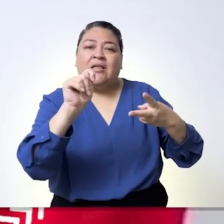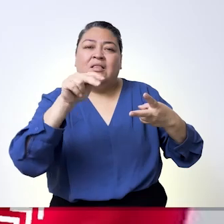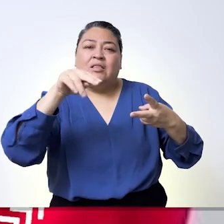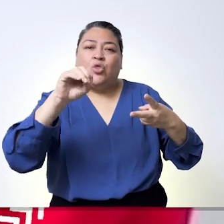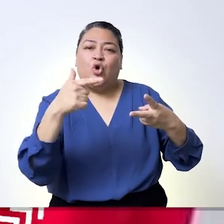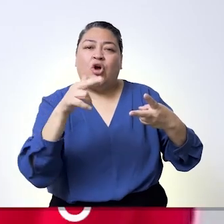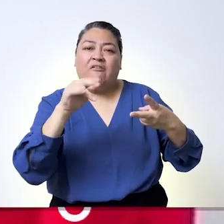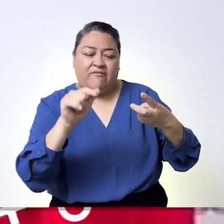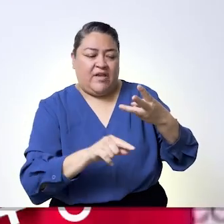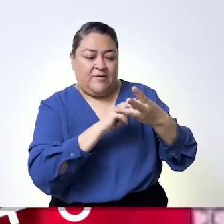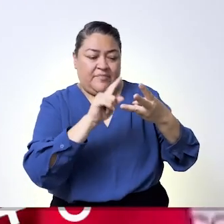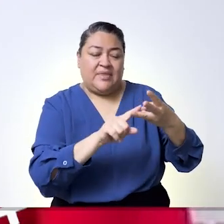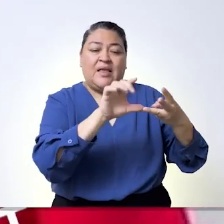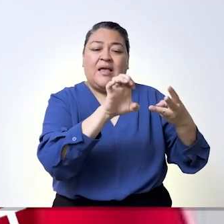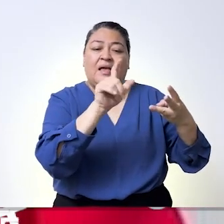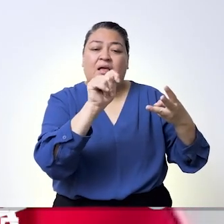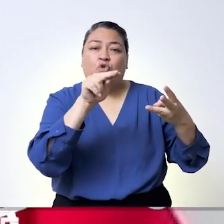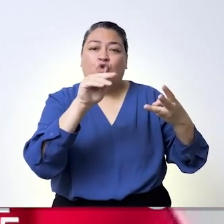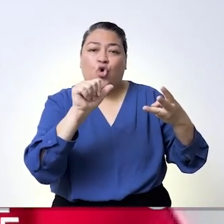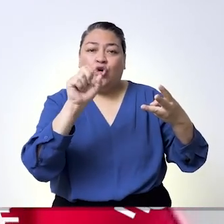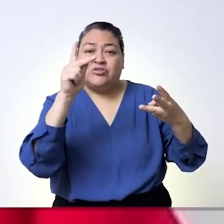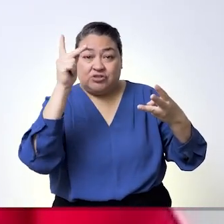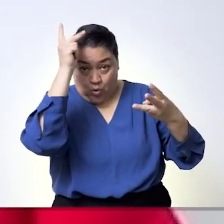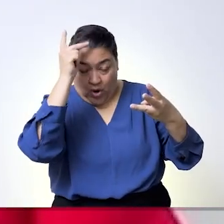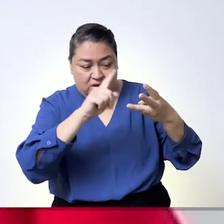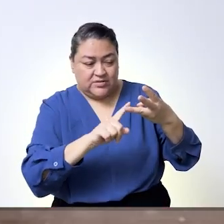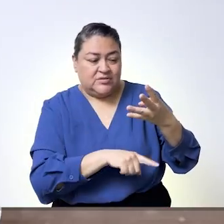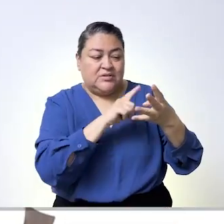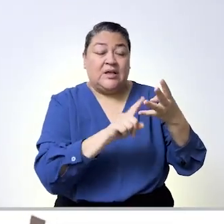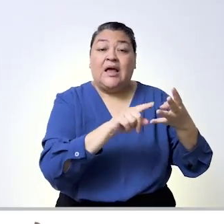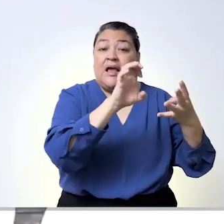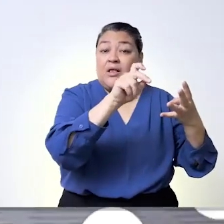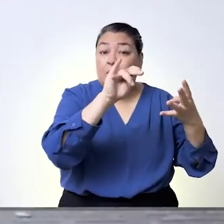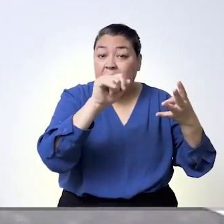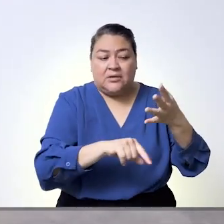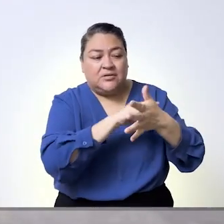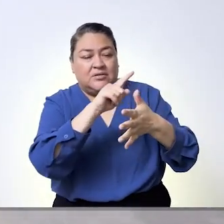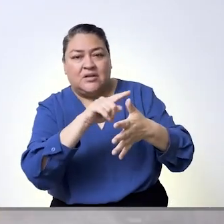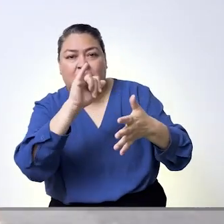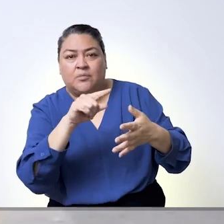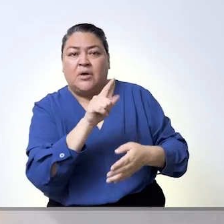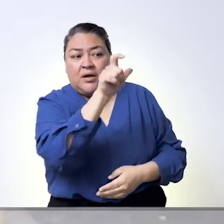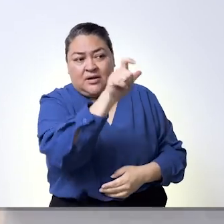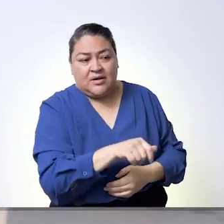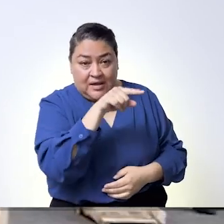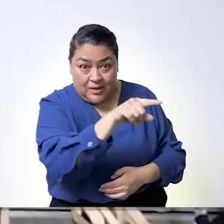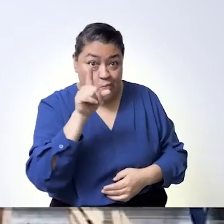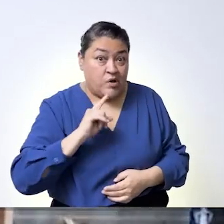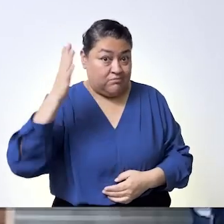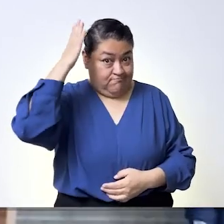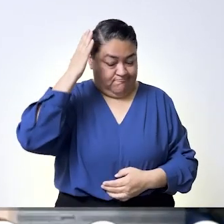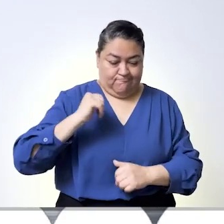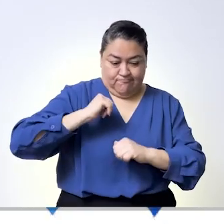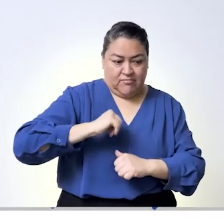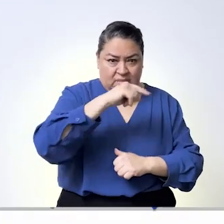desarrollo comunitario, etnopsicoanálisis, antropología simbólica y experiencia estética. Arqueóloga de género,